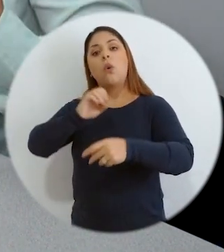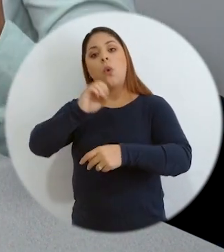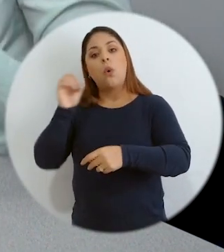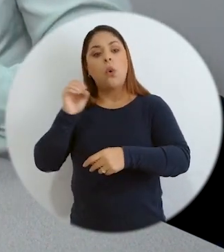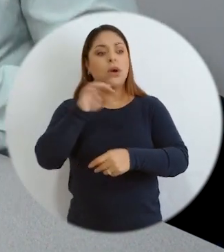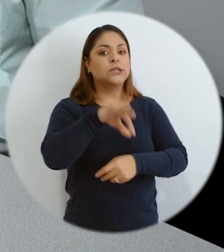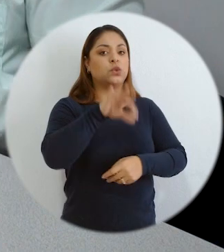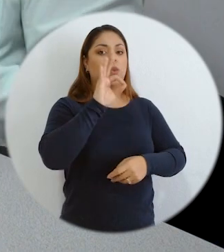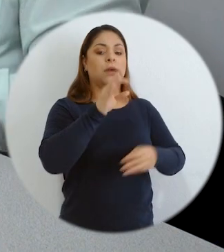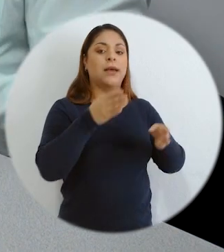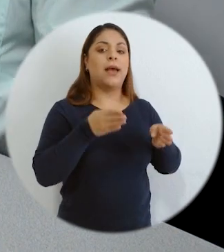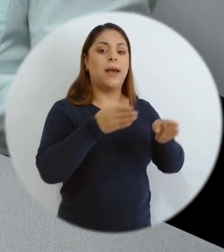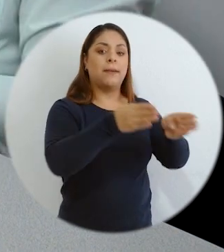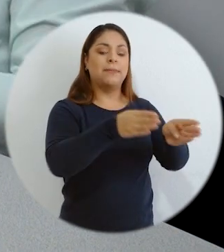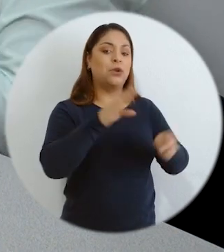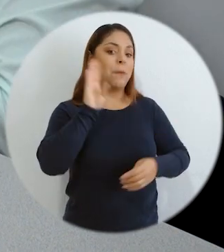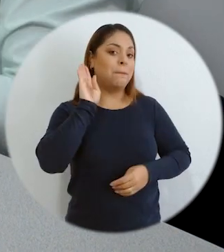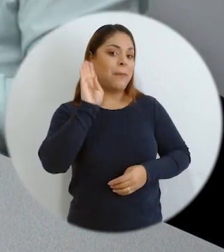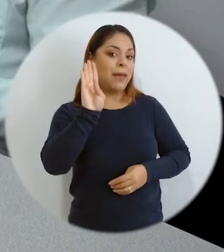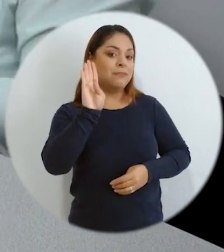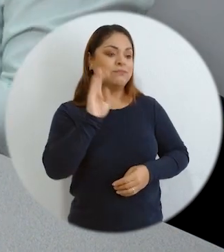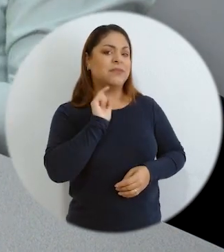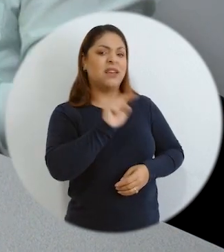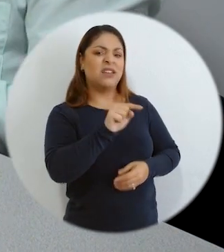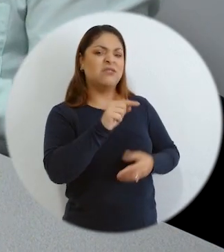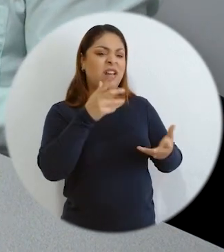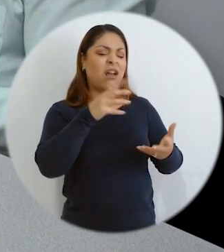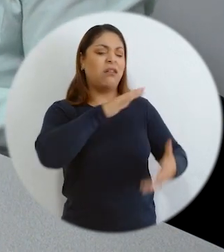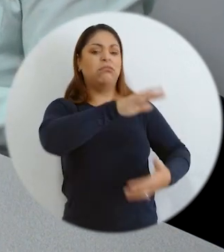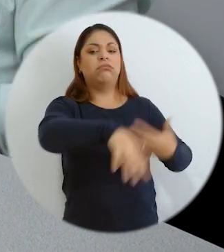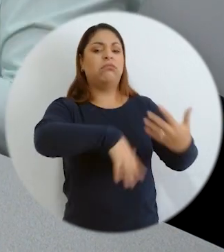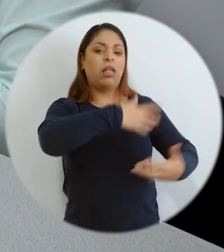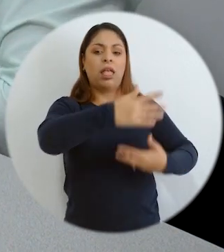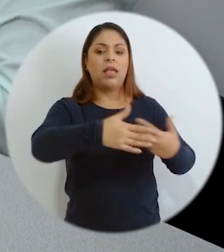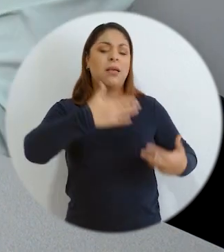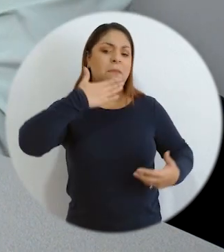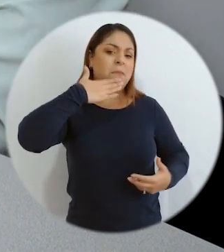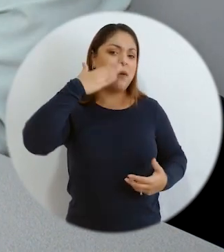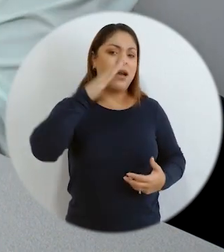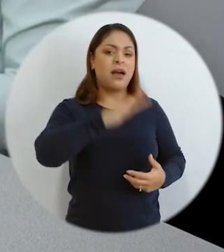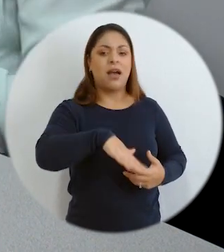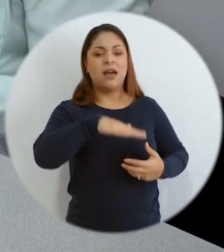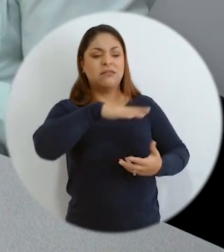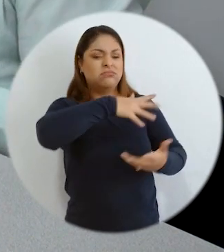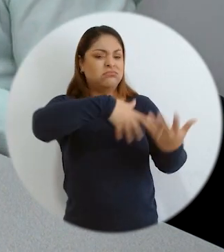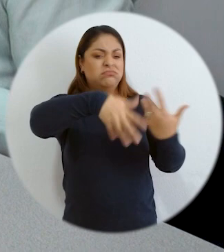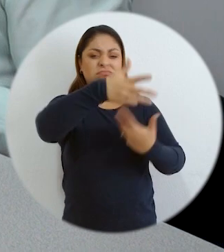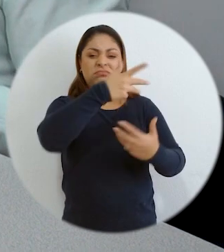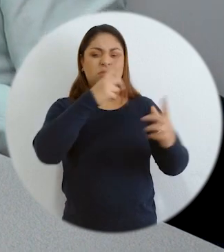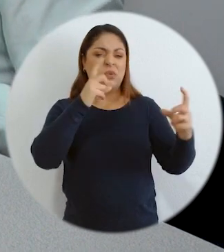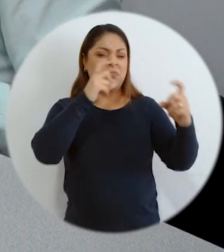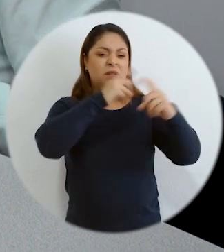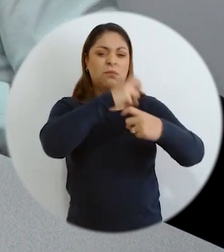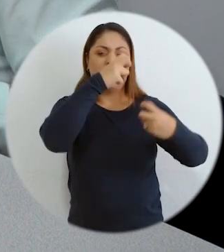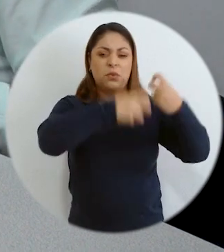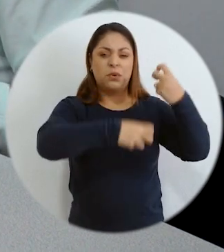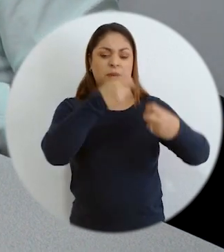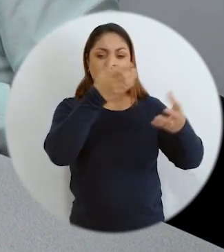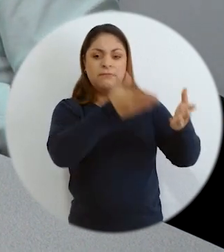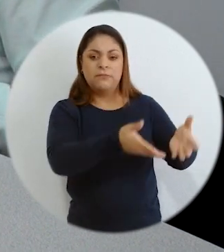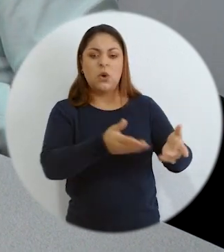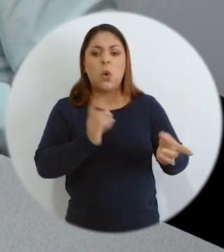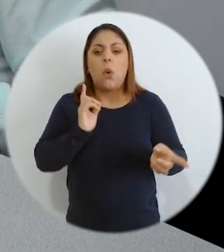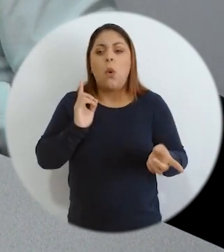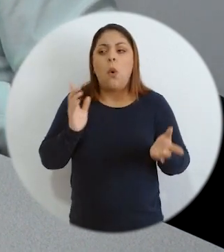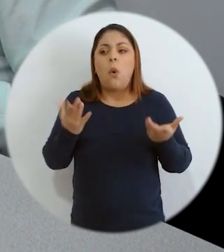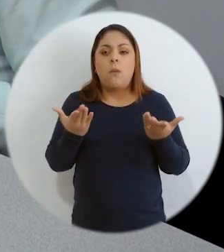la generación de oportunidades, y el camino E pueda ser que los lleva o los conduzca a un destino donde se vean inmersos en situaciones